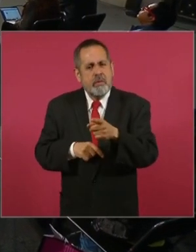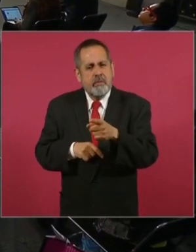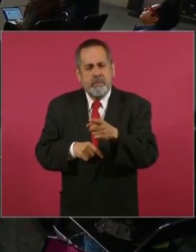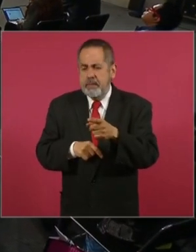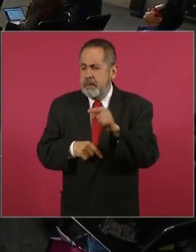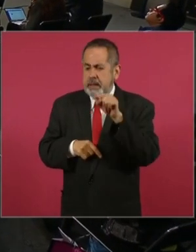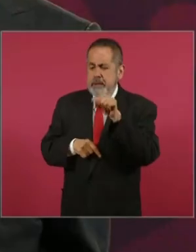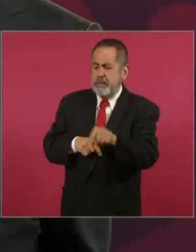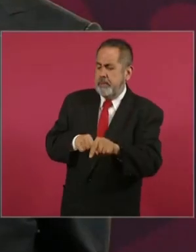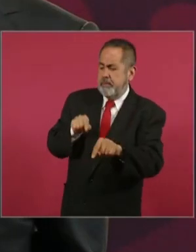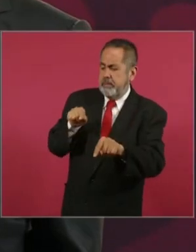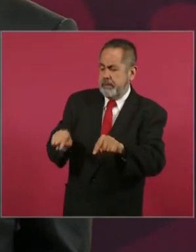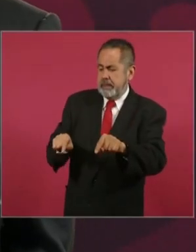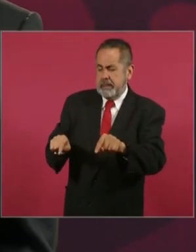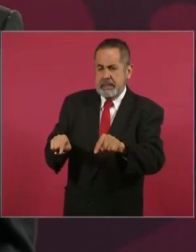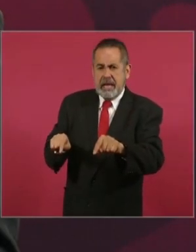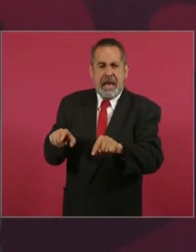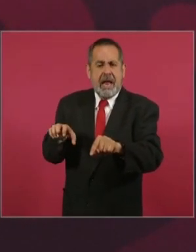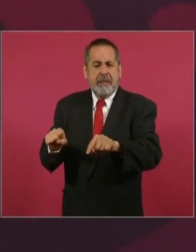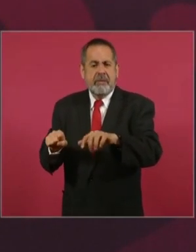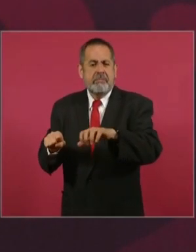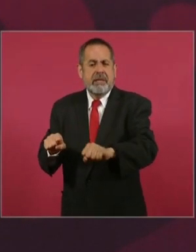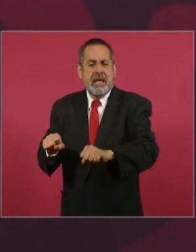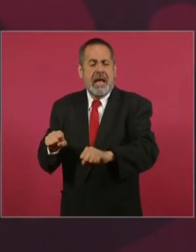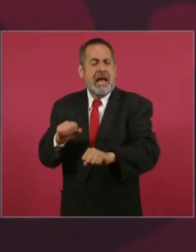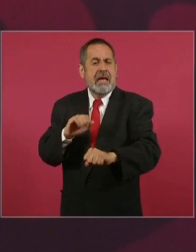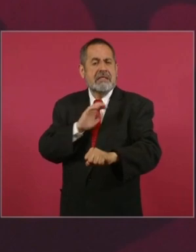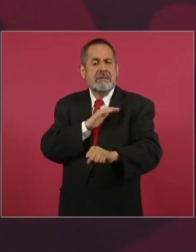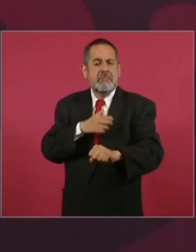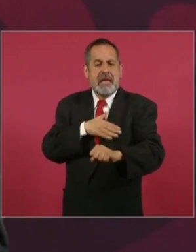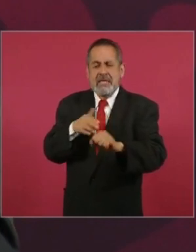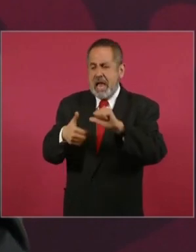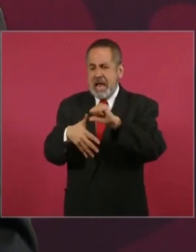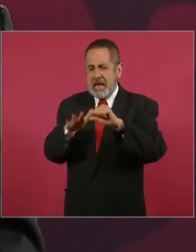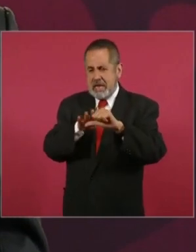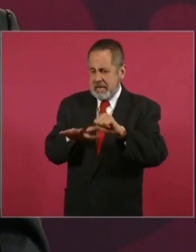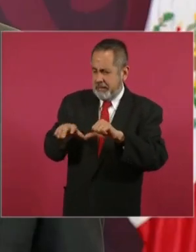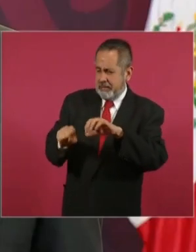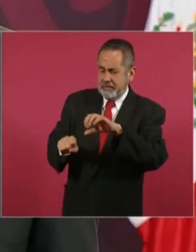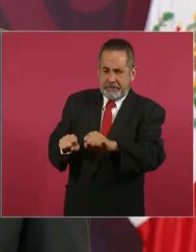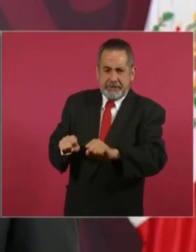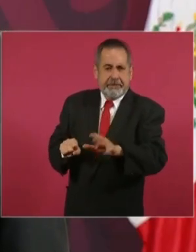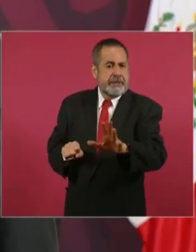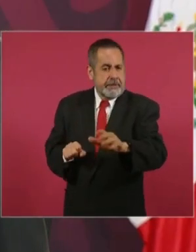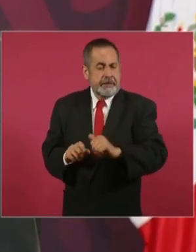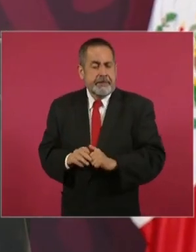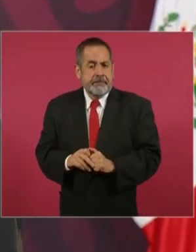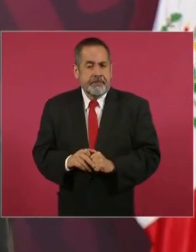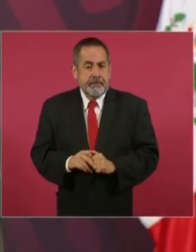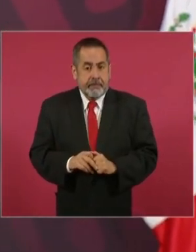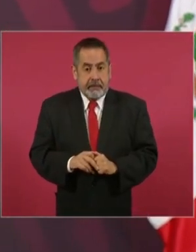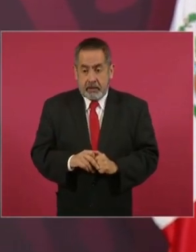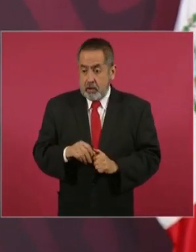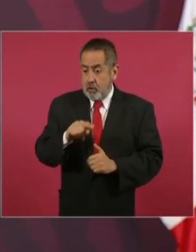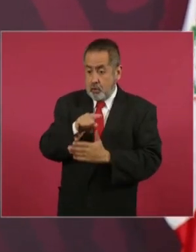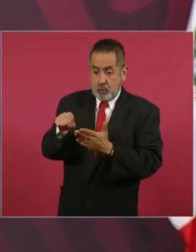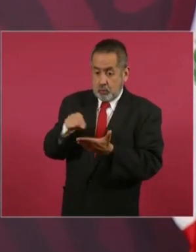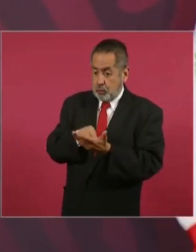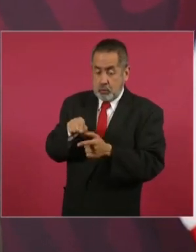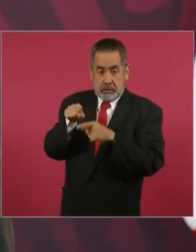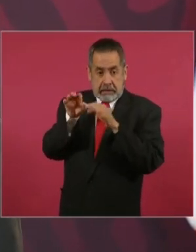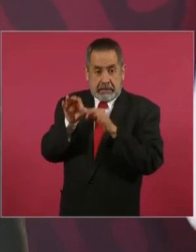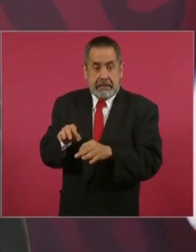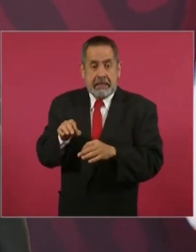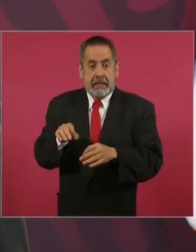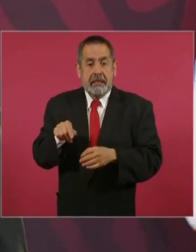posiciones que tenía nada más España ya en América. Pero la joya de la corona